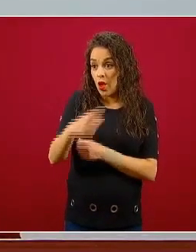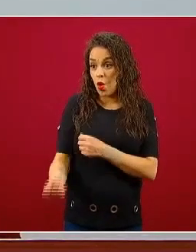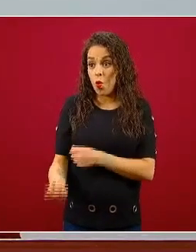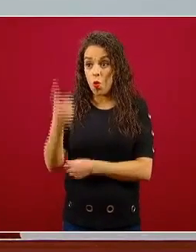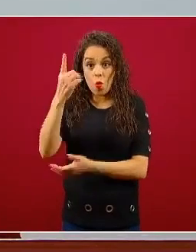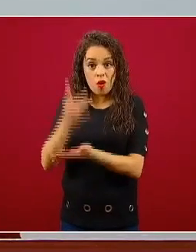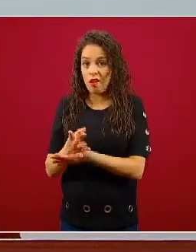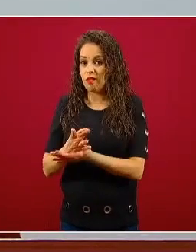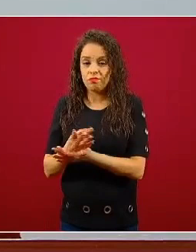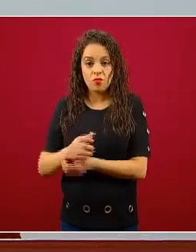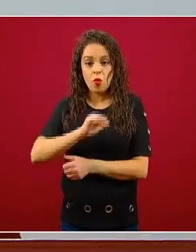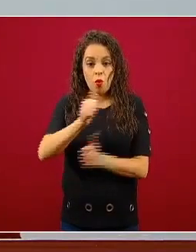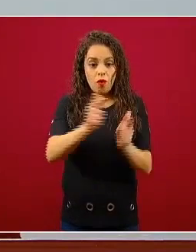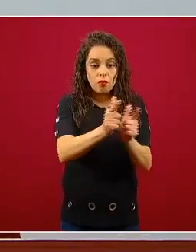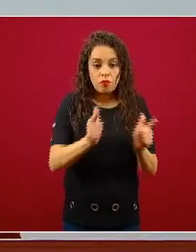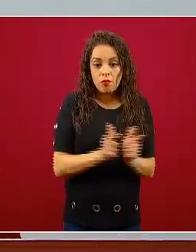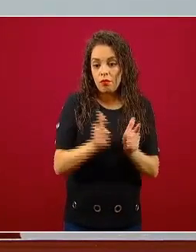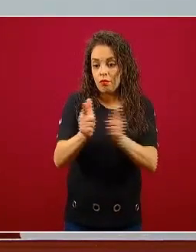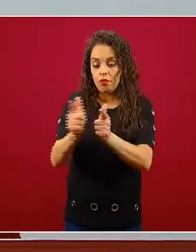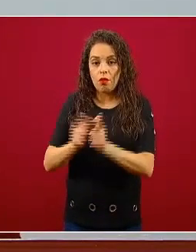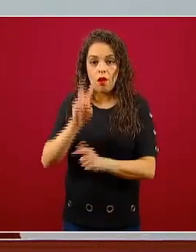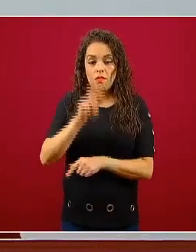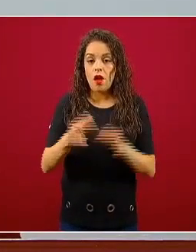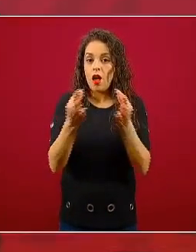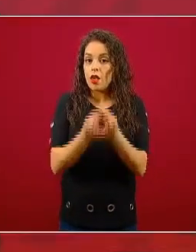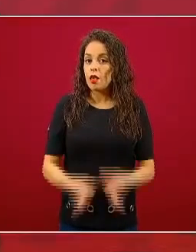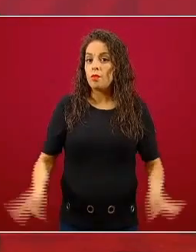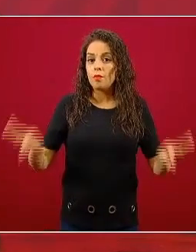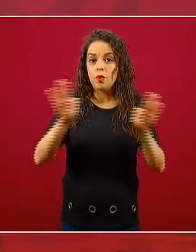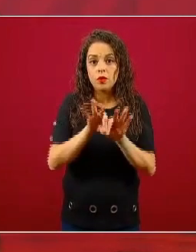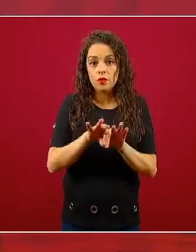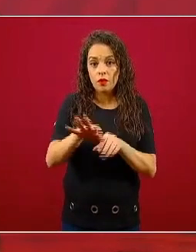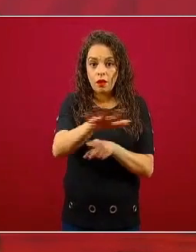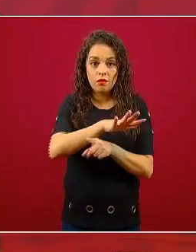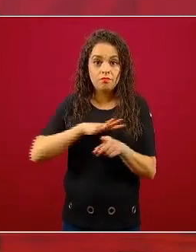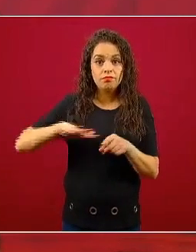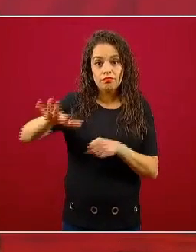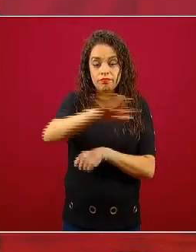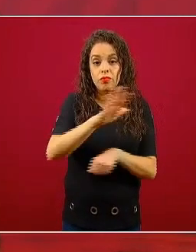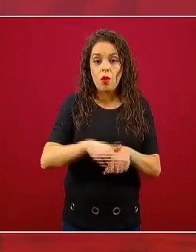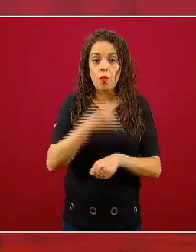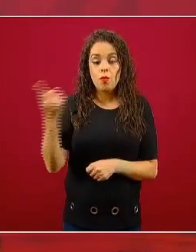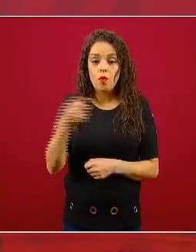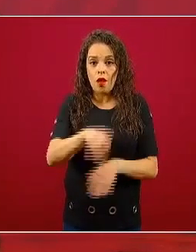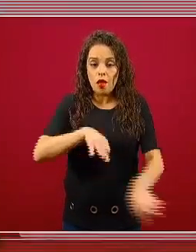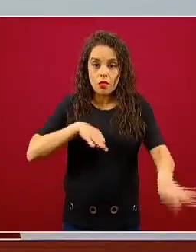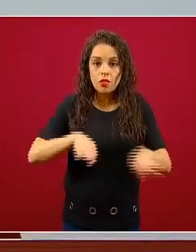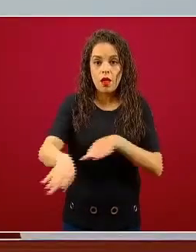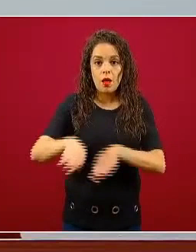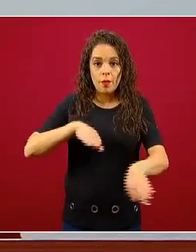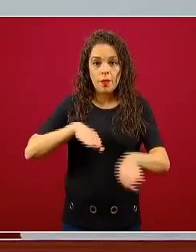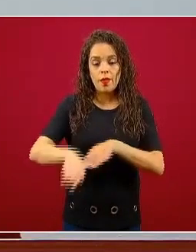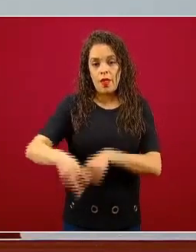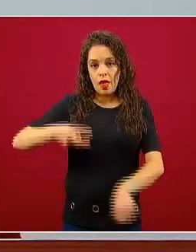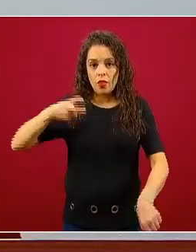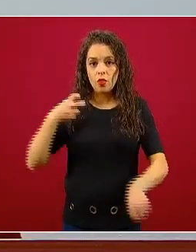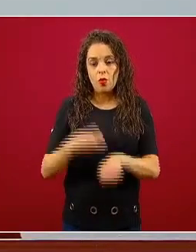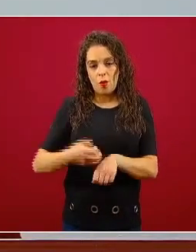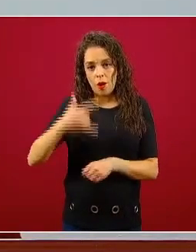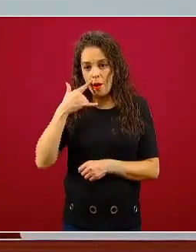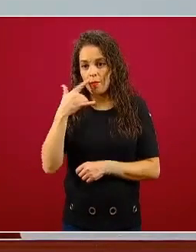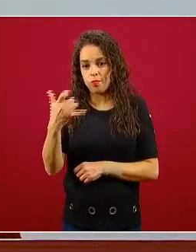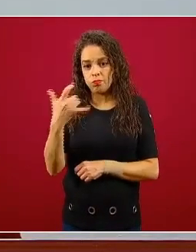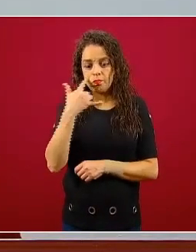muy importantes en nuestra sociedad, que son los que han trabajado para sacar adelante con su trabajo, ya